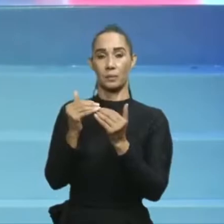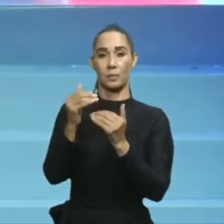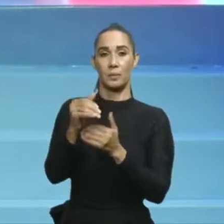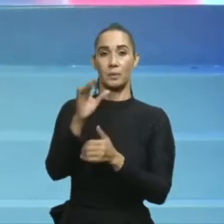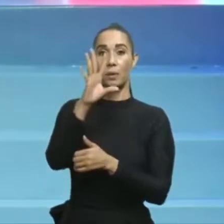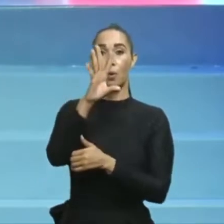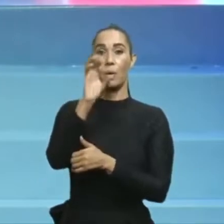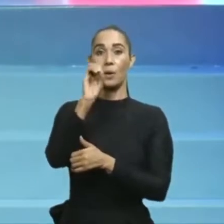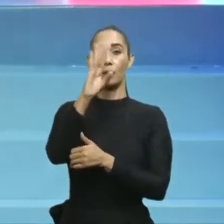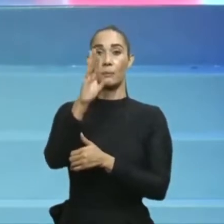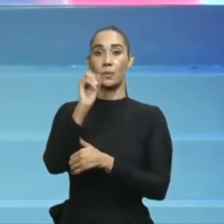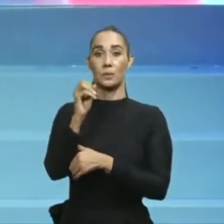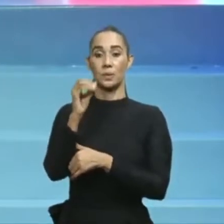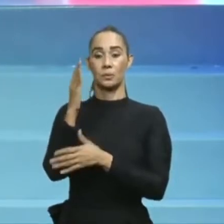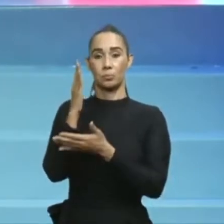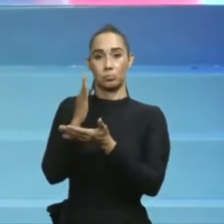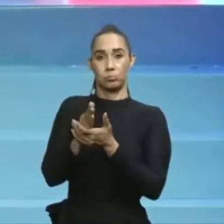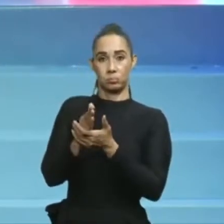41%